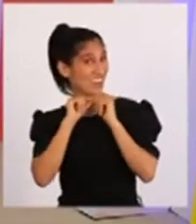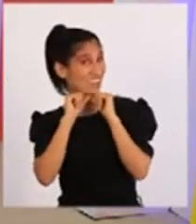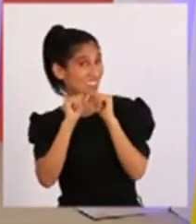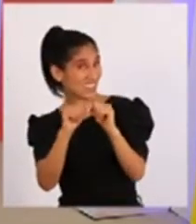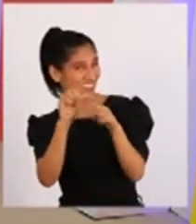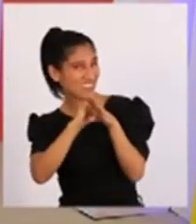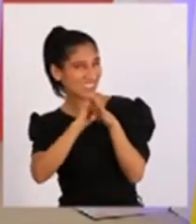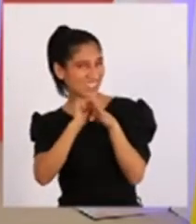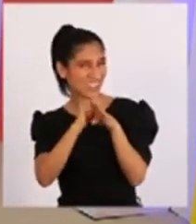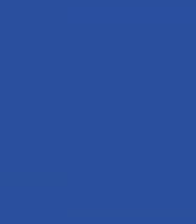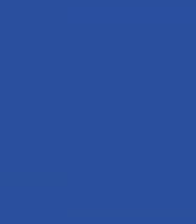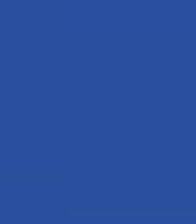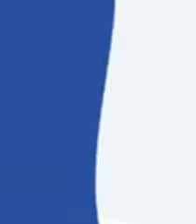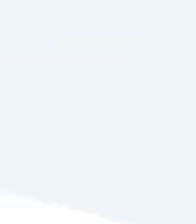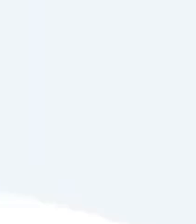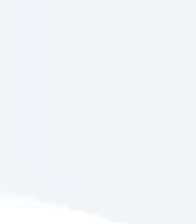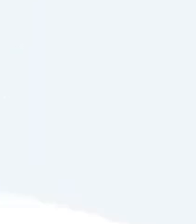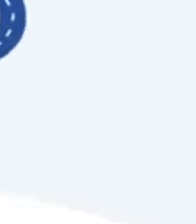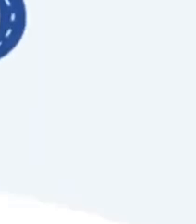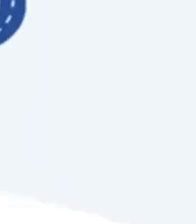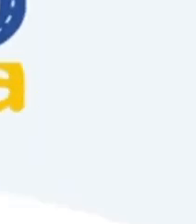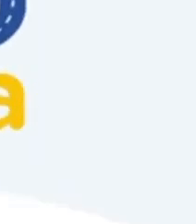seguir practicando.